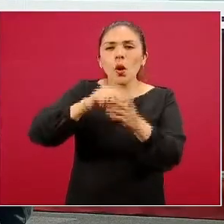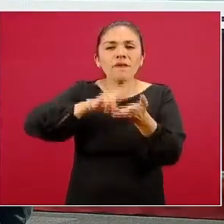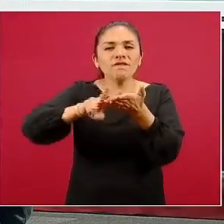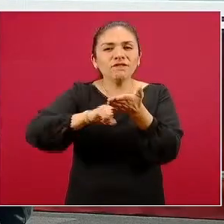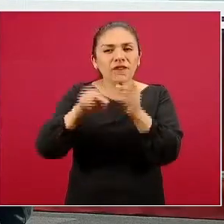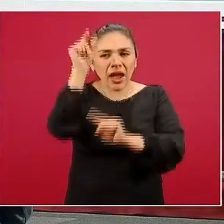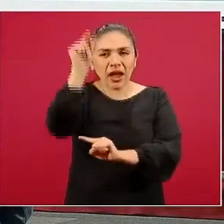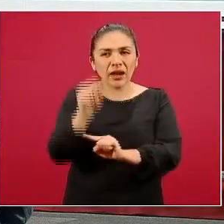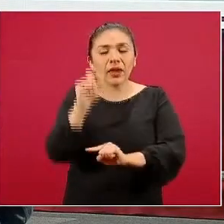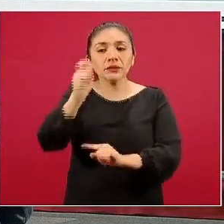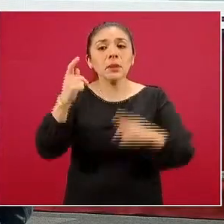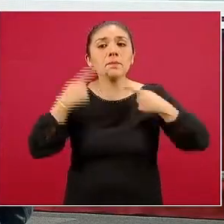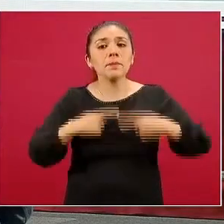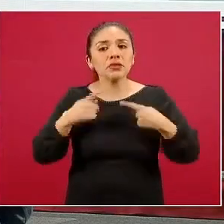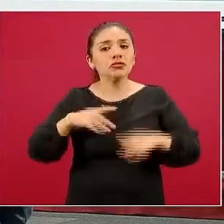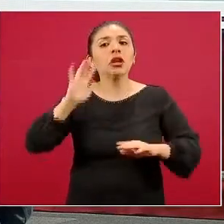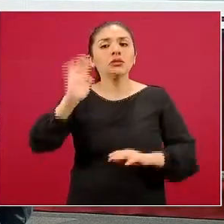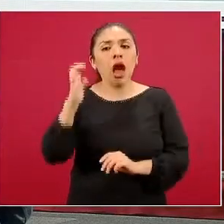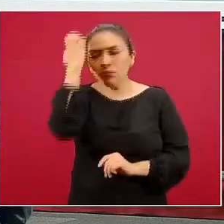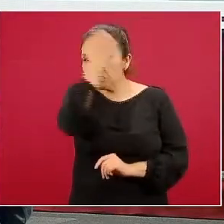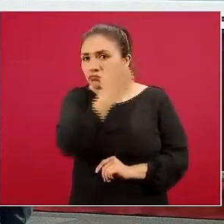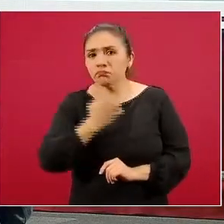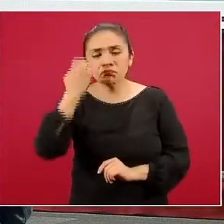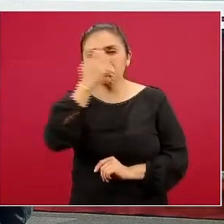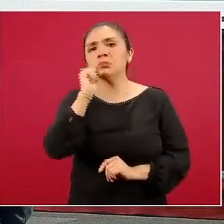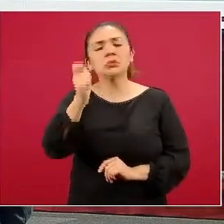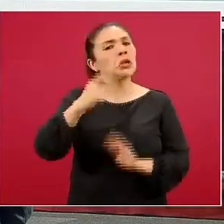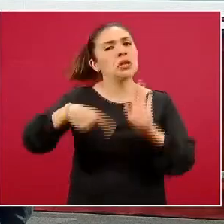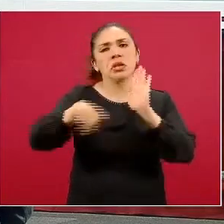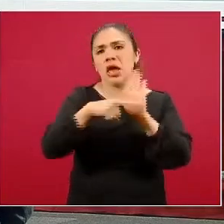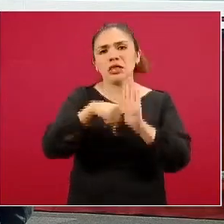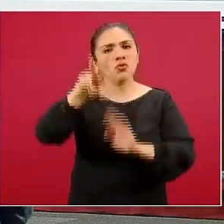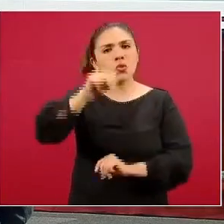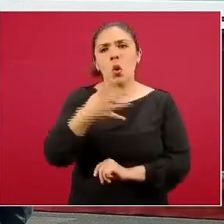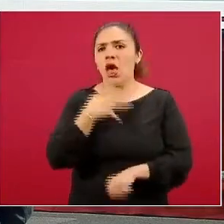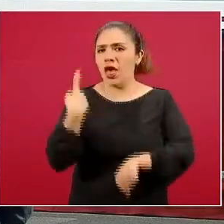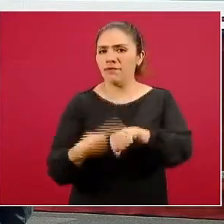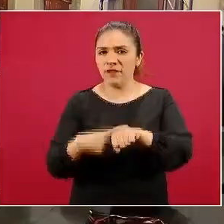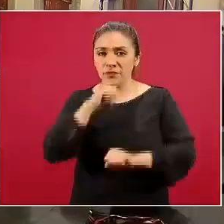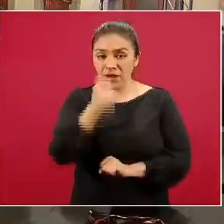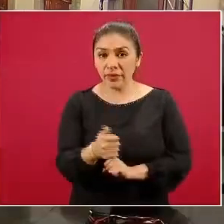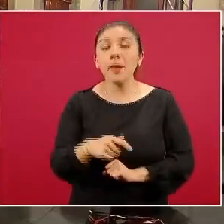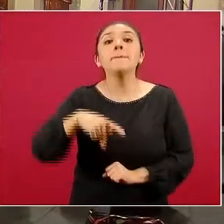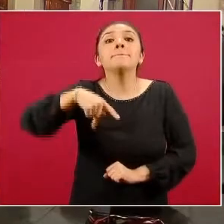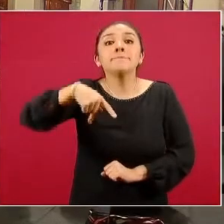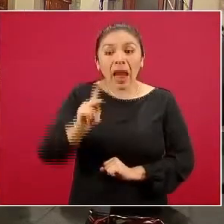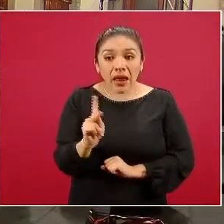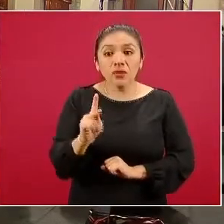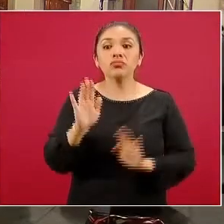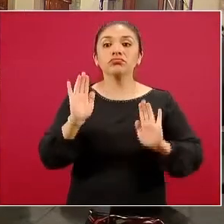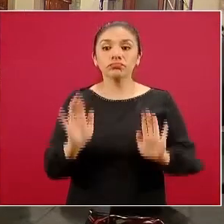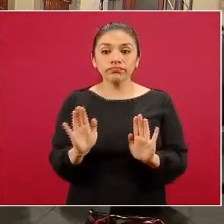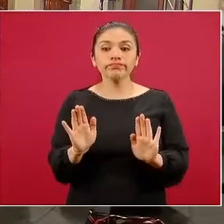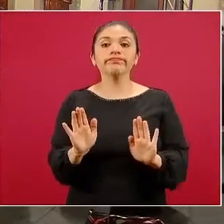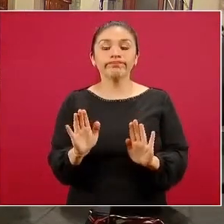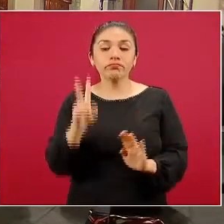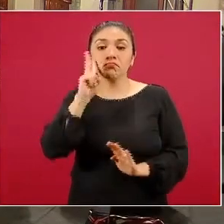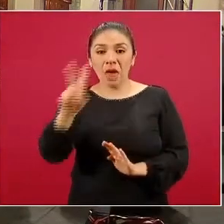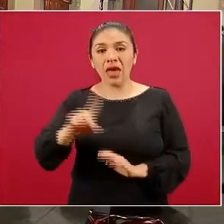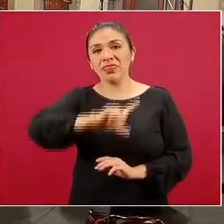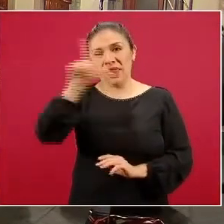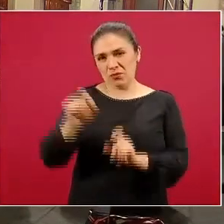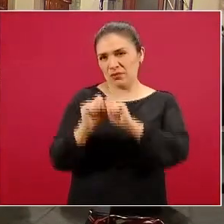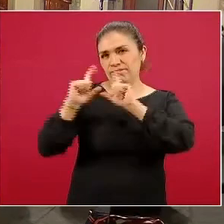verde aquellas personas que ya fueron descartadas, es decir, que son negativas. Más sin embargo, y veremos en